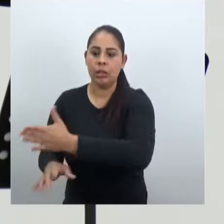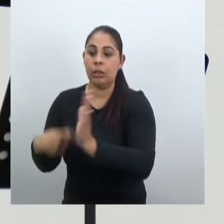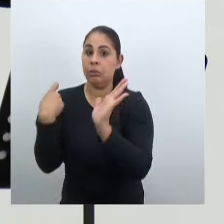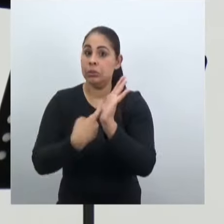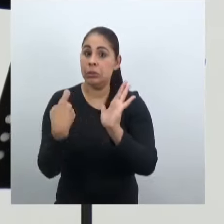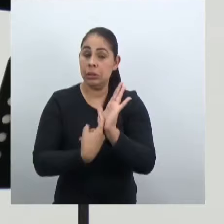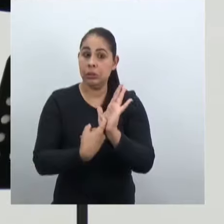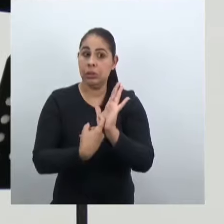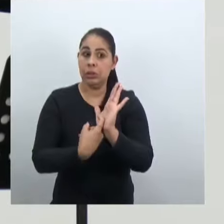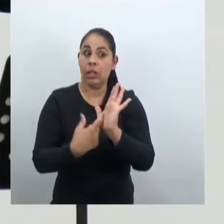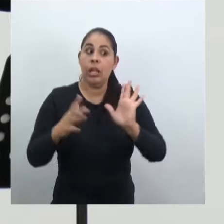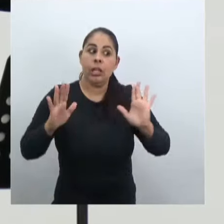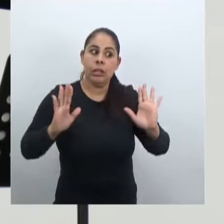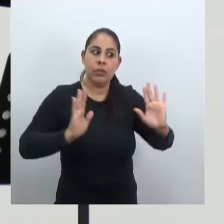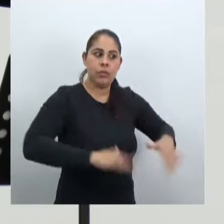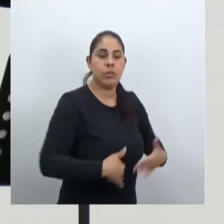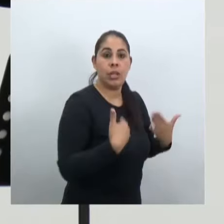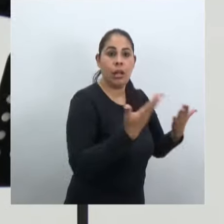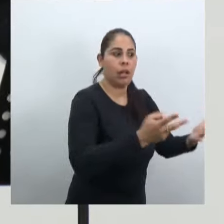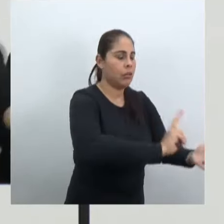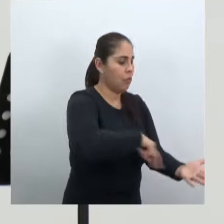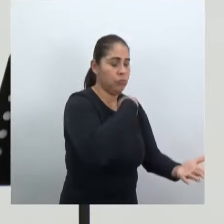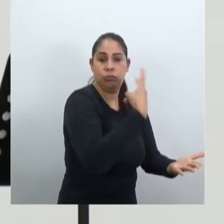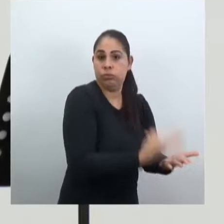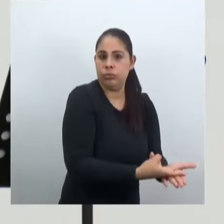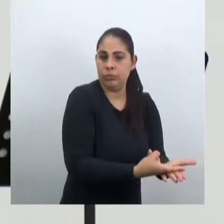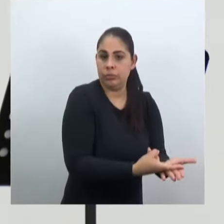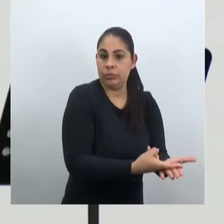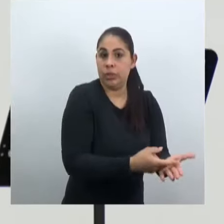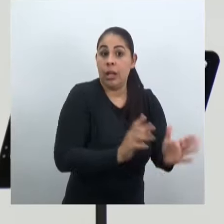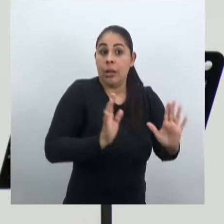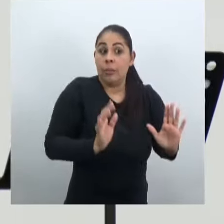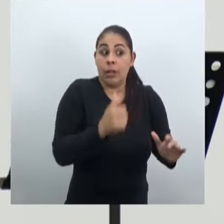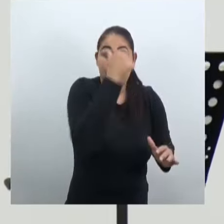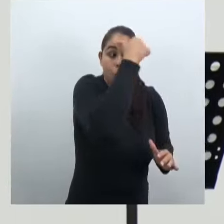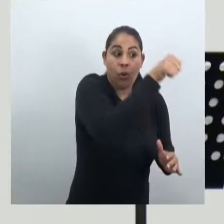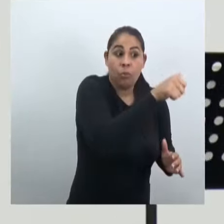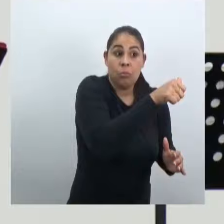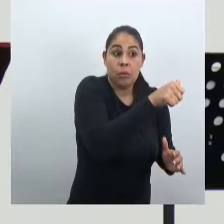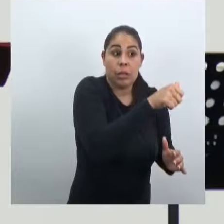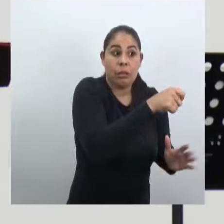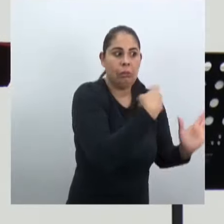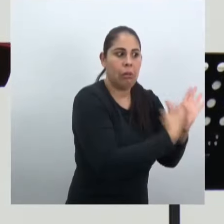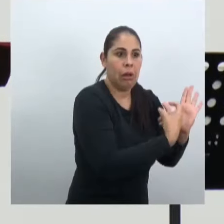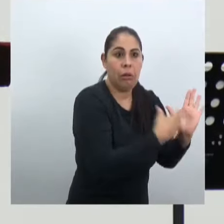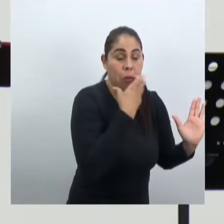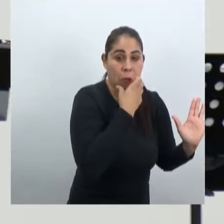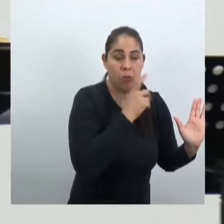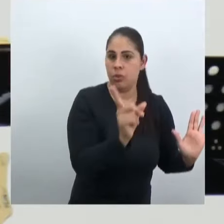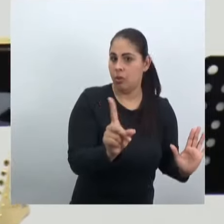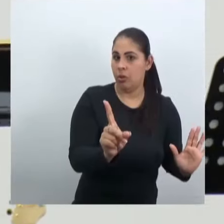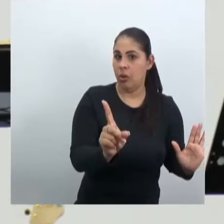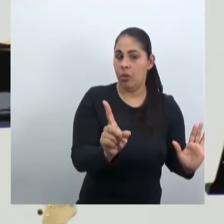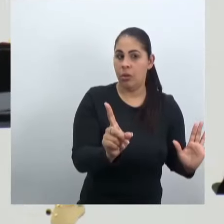ha caído de la gracia. Pero este hombre que no sabía nada de la ley, lo único que pidió a Dios